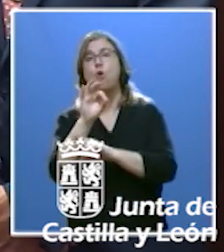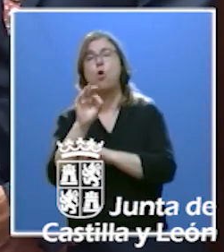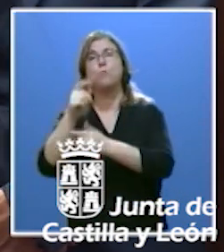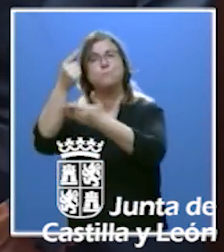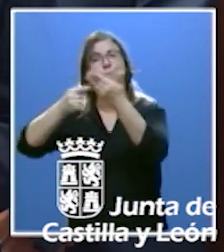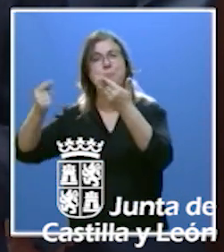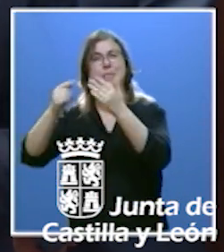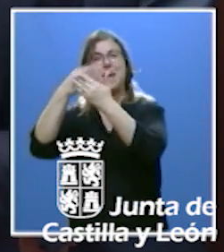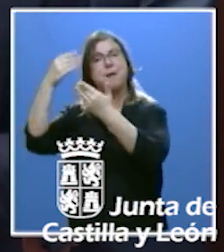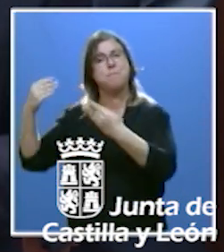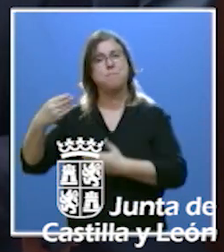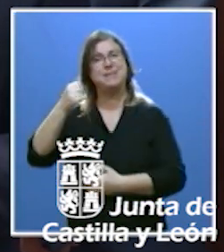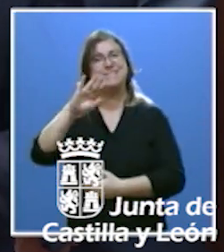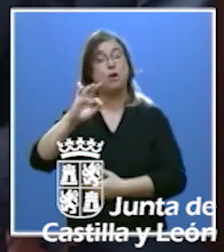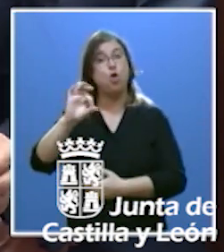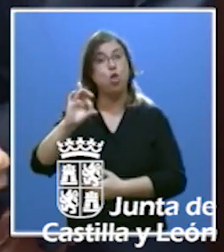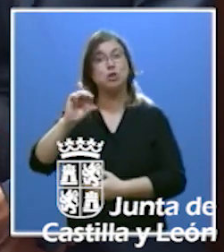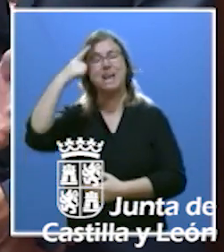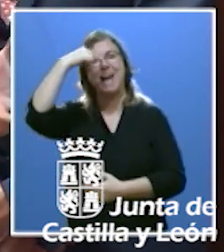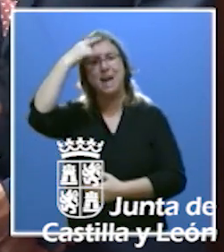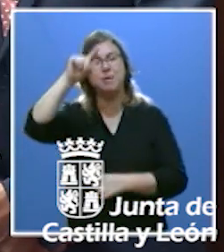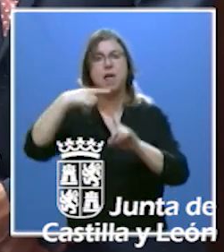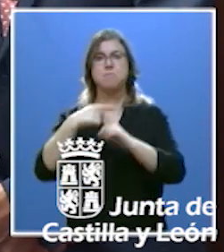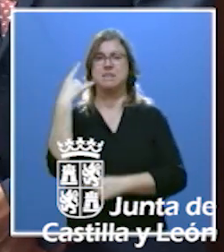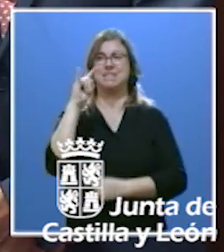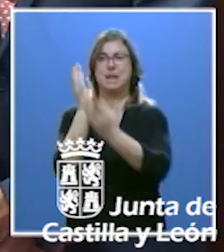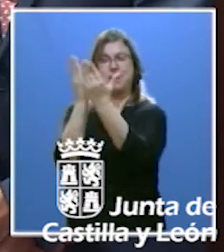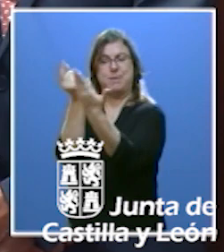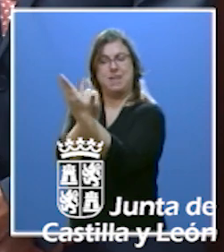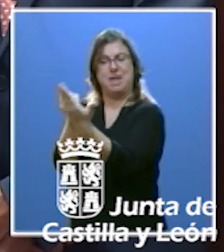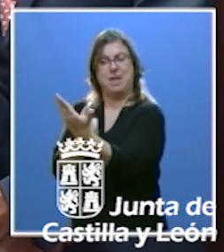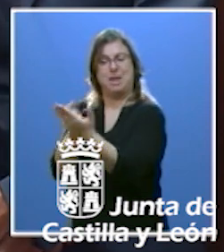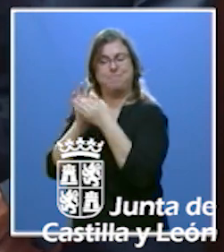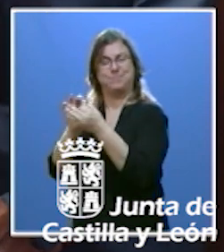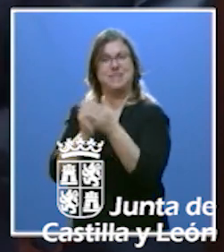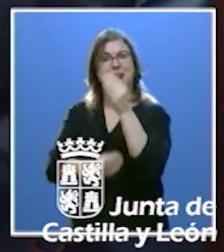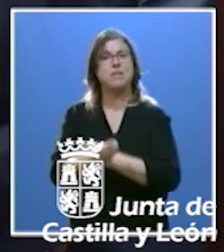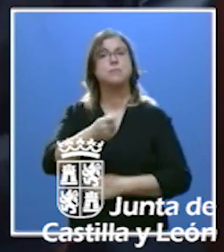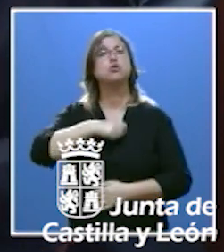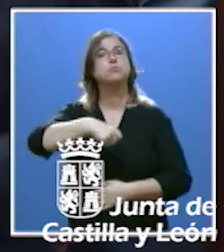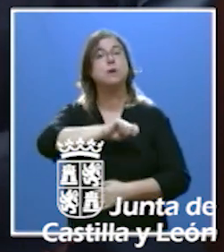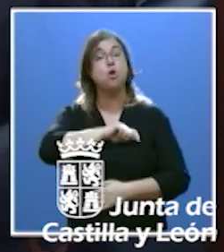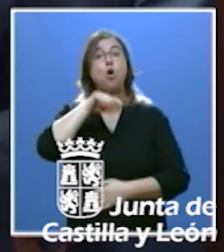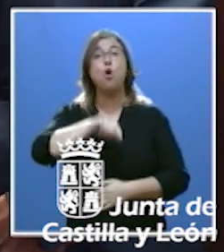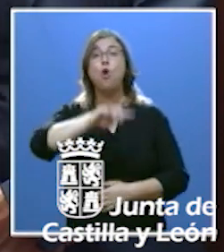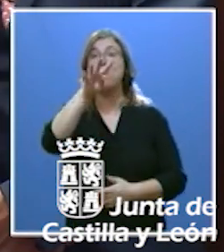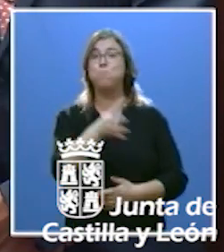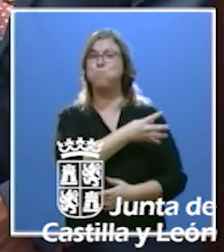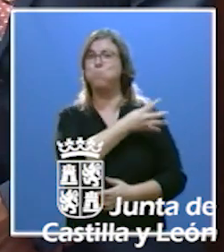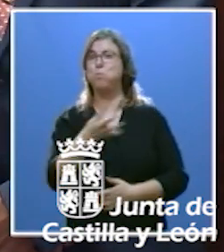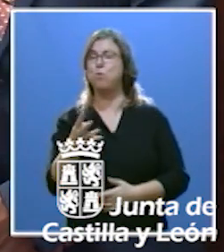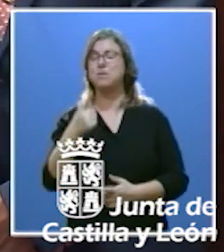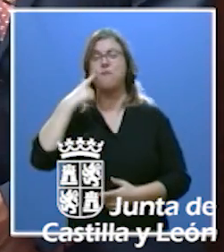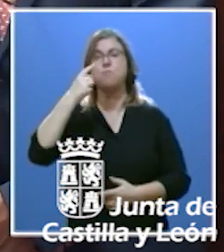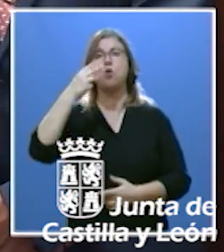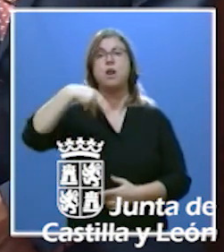pizarras visigodas de Ávila y de Salamanca. Hoy, uno de los grandes poetas de nuestra lengua, Pablo